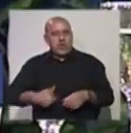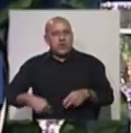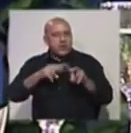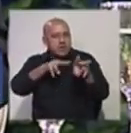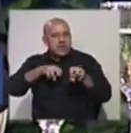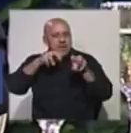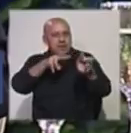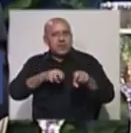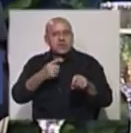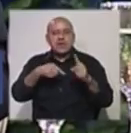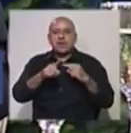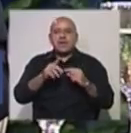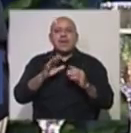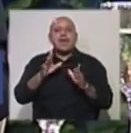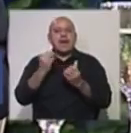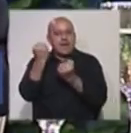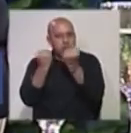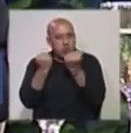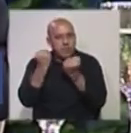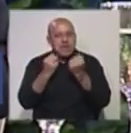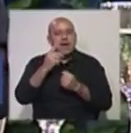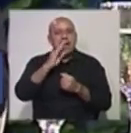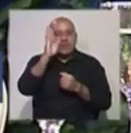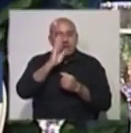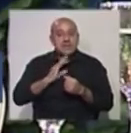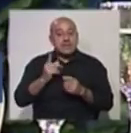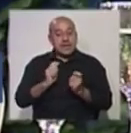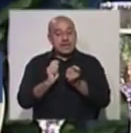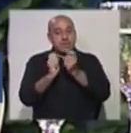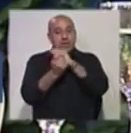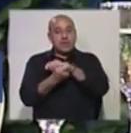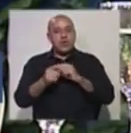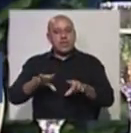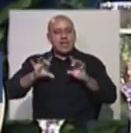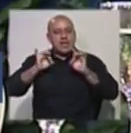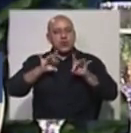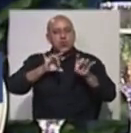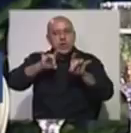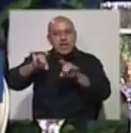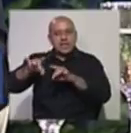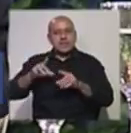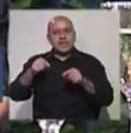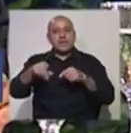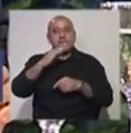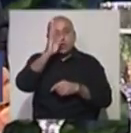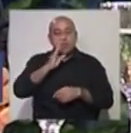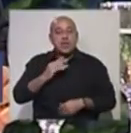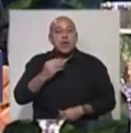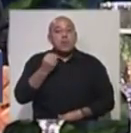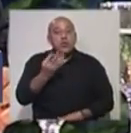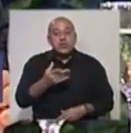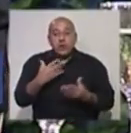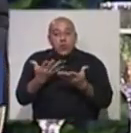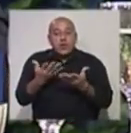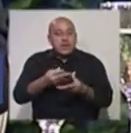le está pegando a una parte de la economía de Brasil y está cambiando la naturaleza de Brasil y lo que Brasil pretendía hacer en el mundo. Por eso desaparece Brasil